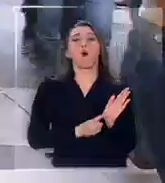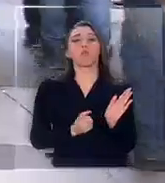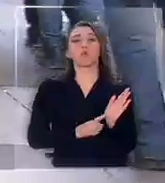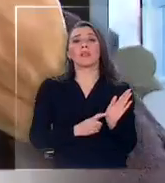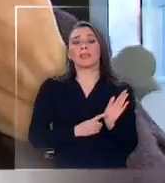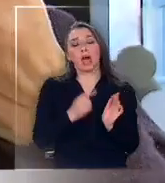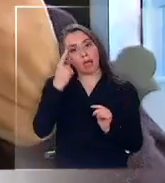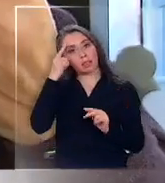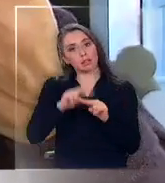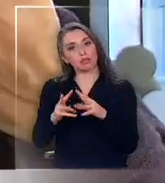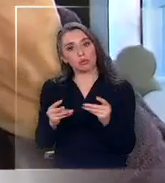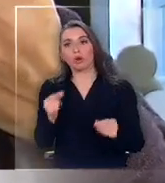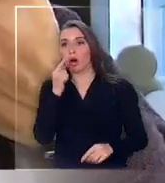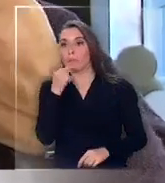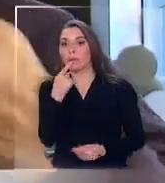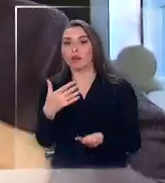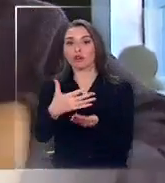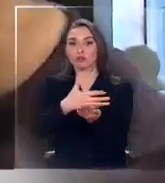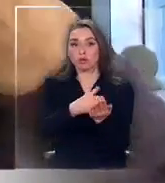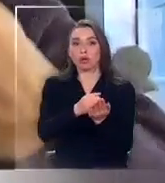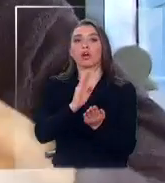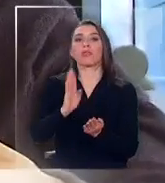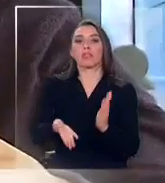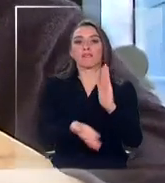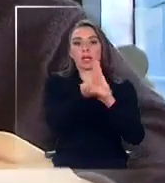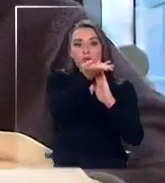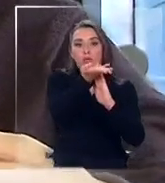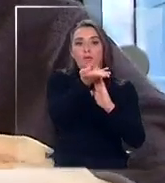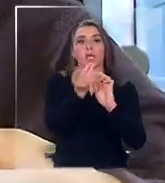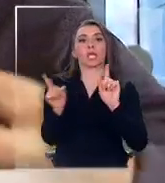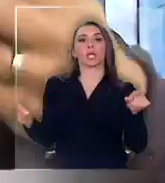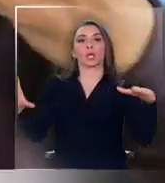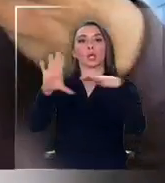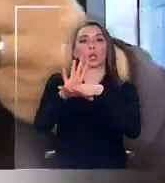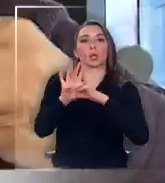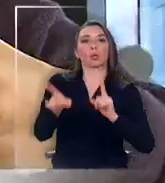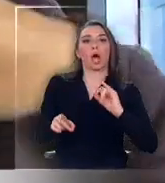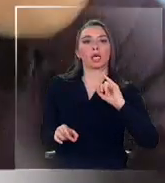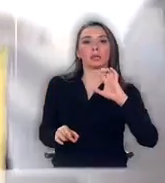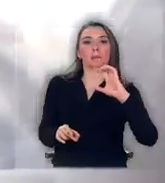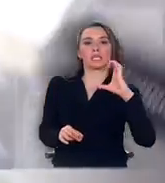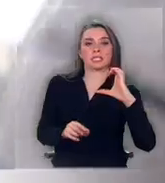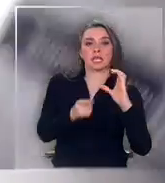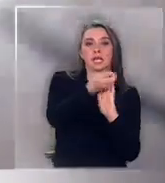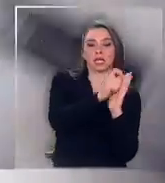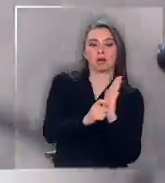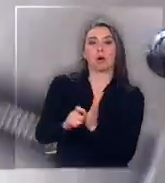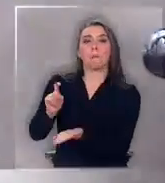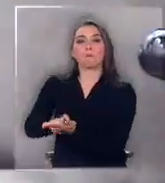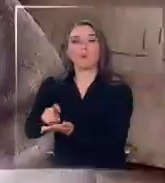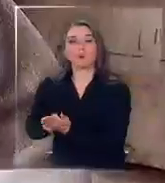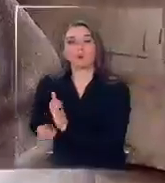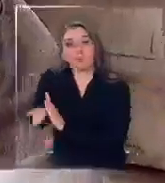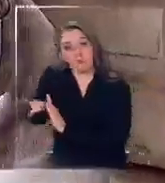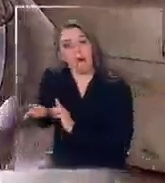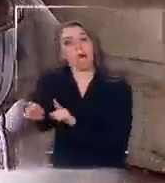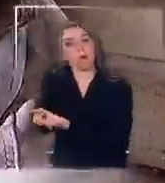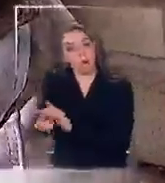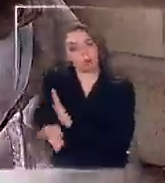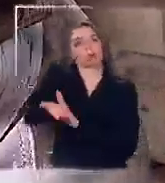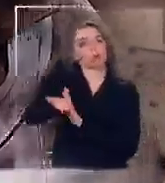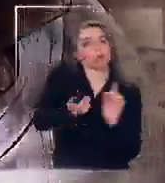La solución. El salario debe de aumentar según el IPC proyectado, más el aumento en productividad que se espera. Si